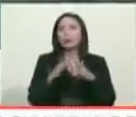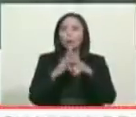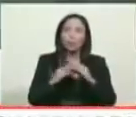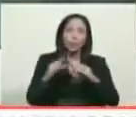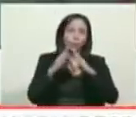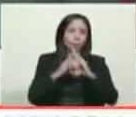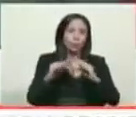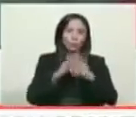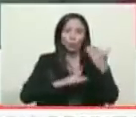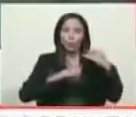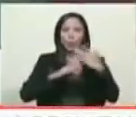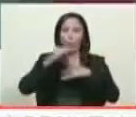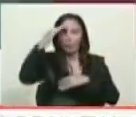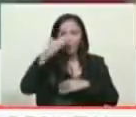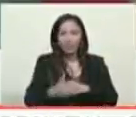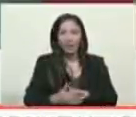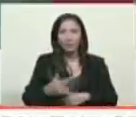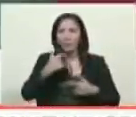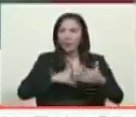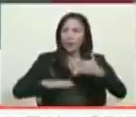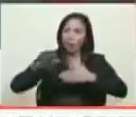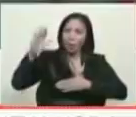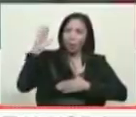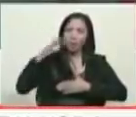Bolivariana jura